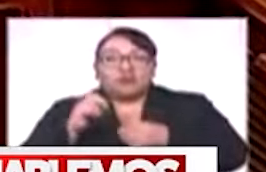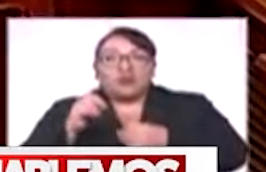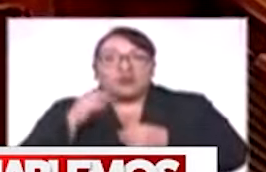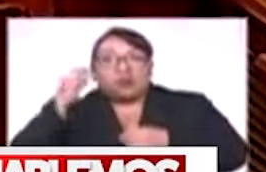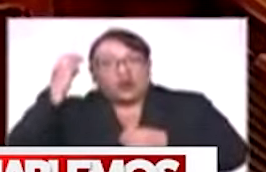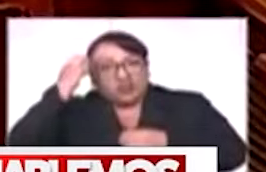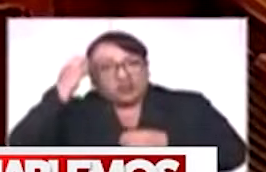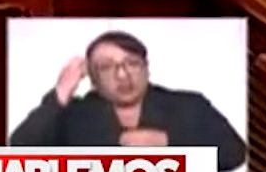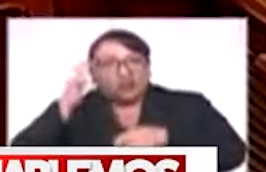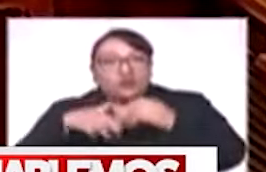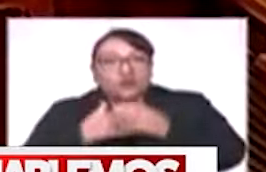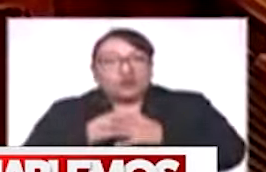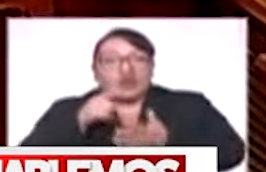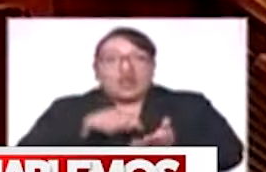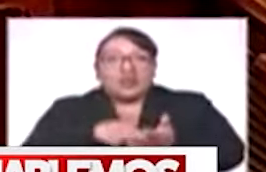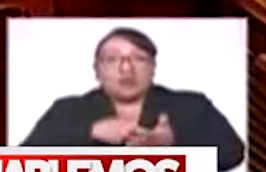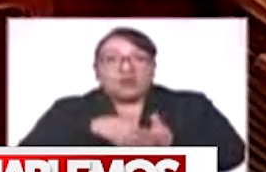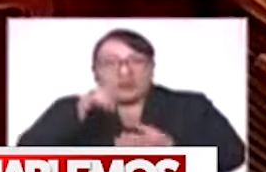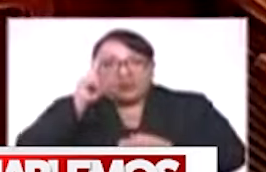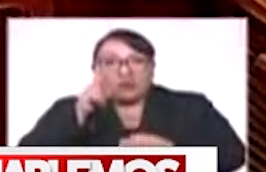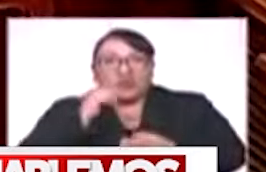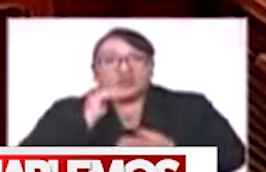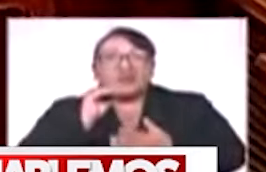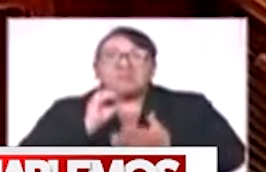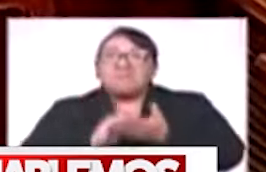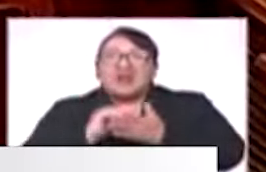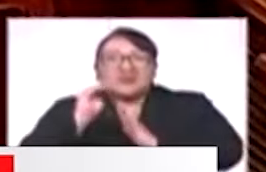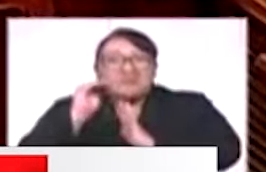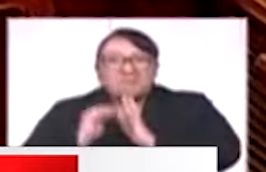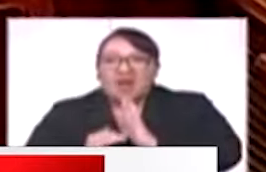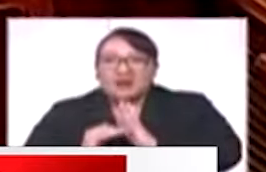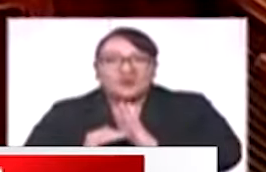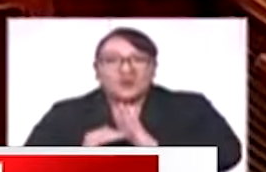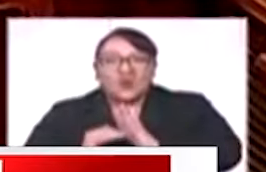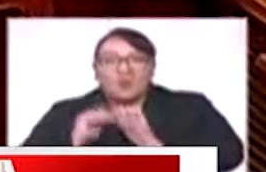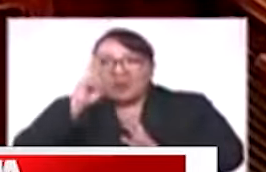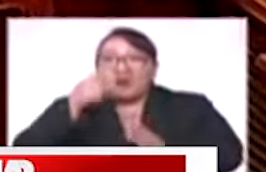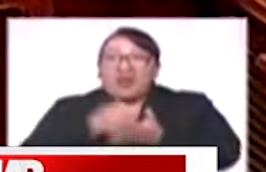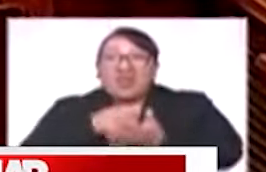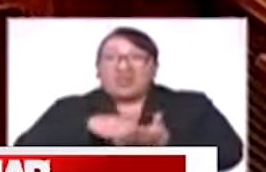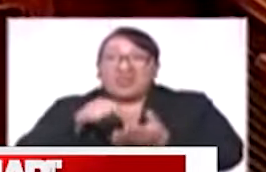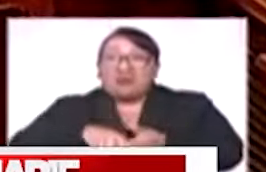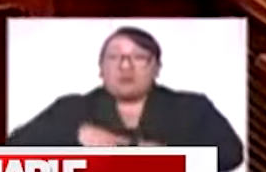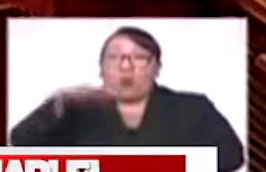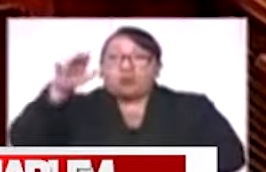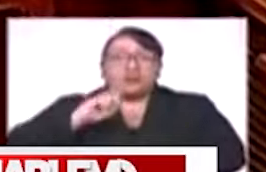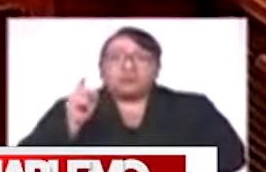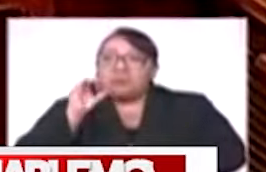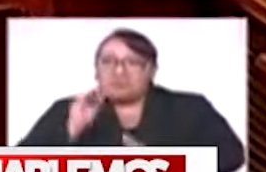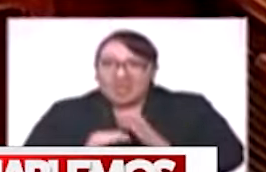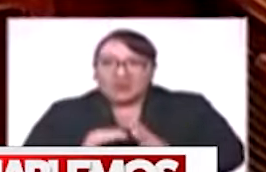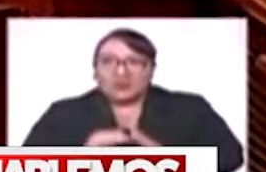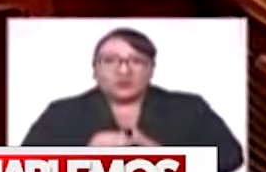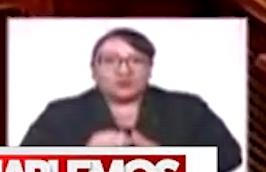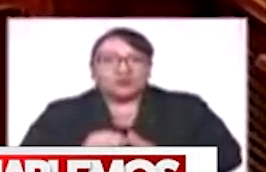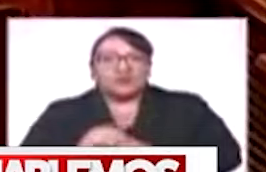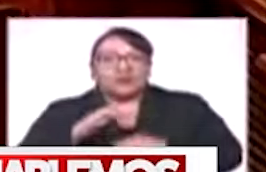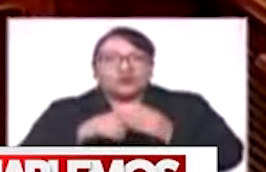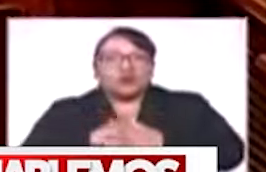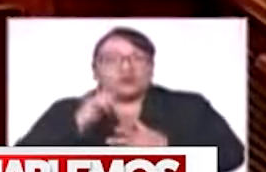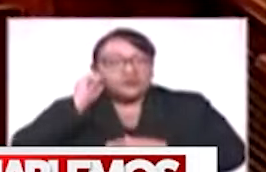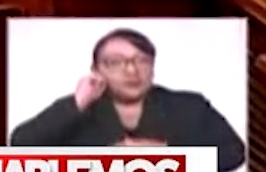político, la deuda del Perú es la más baja de la región, lo que se refleja en el grado de inversión ratificado por